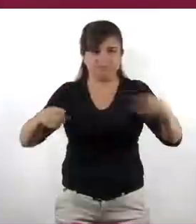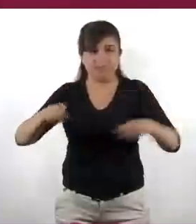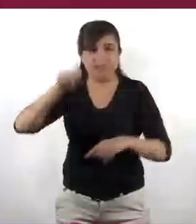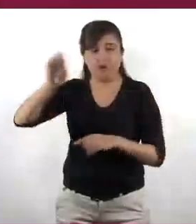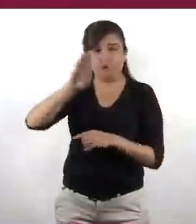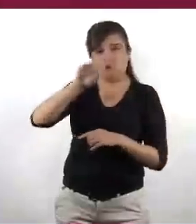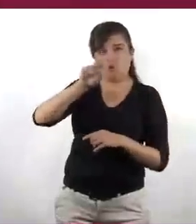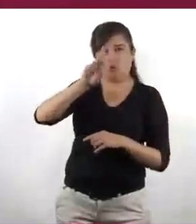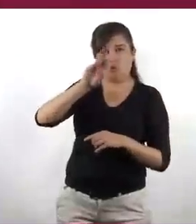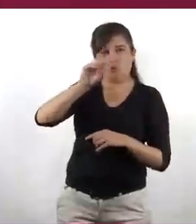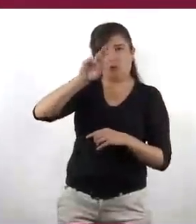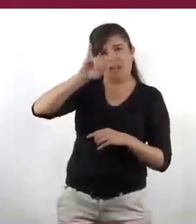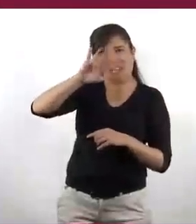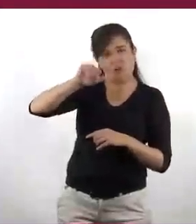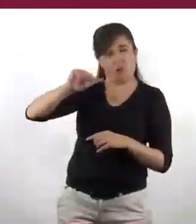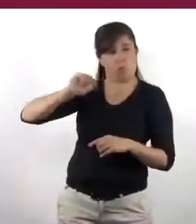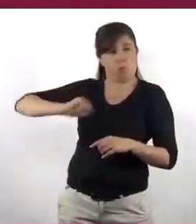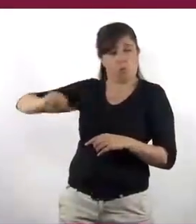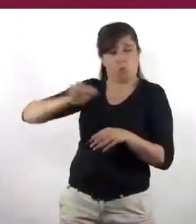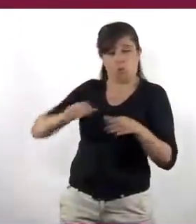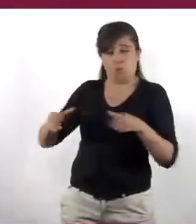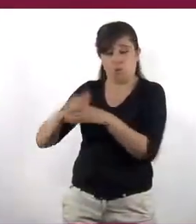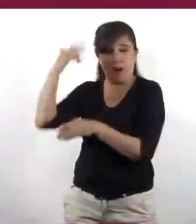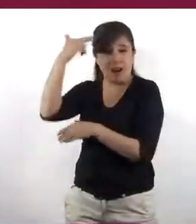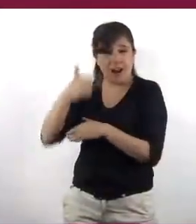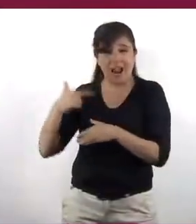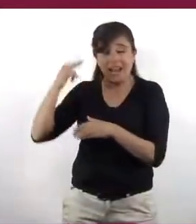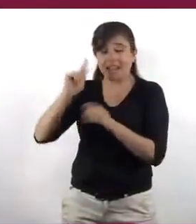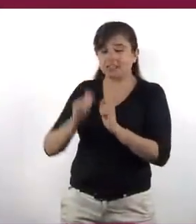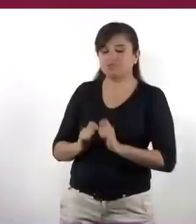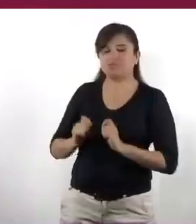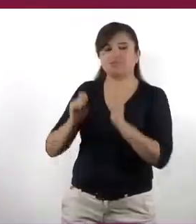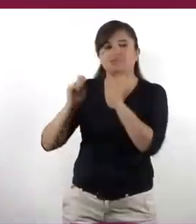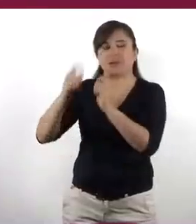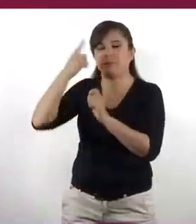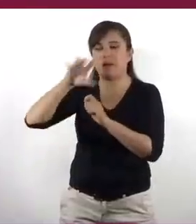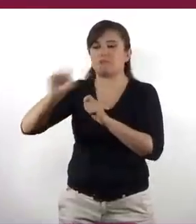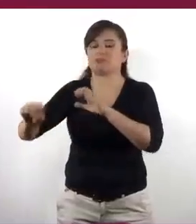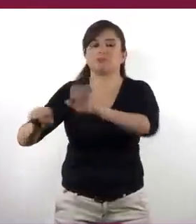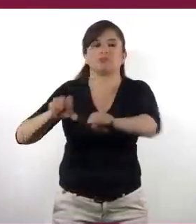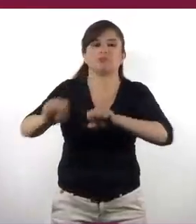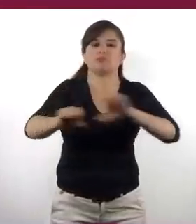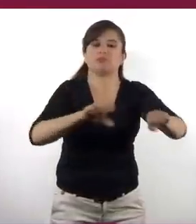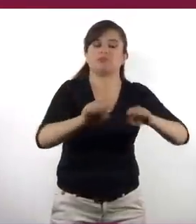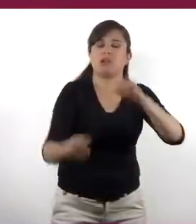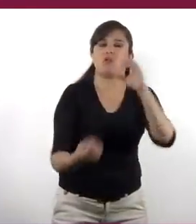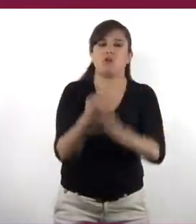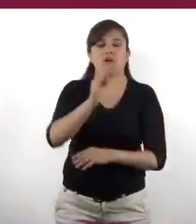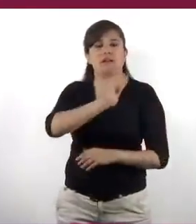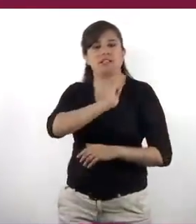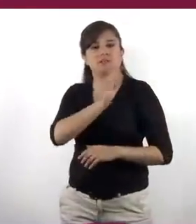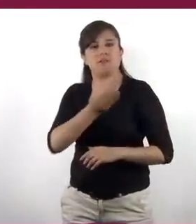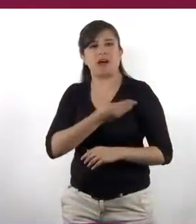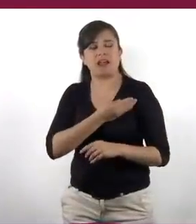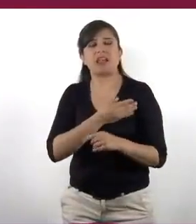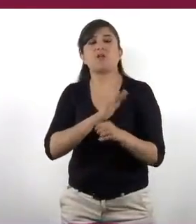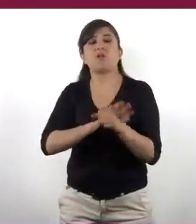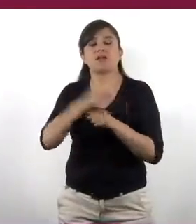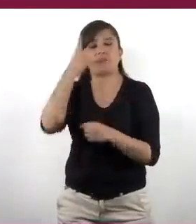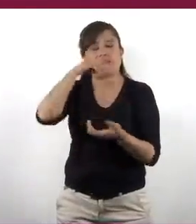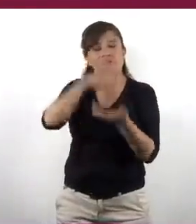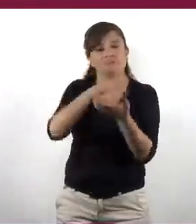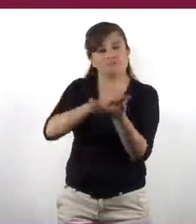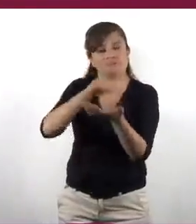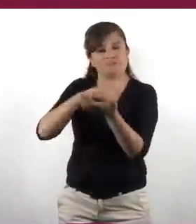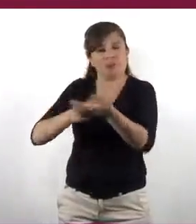términos políticos significaron la sujeción real de los territorios americanos de la Nueva España mediante el establecimiento